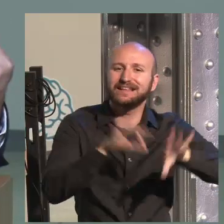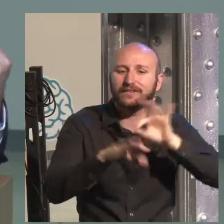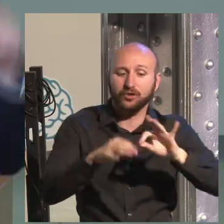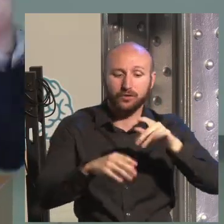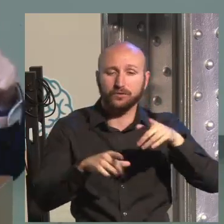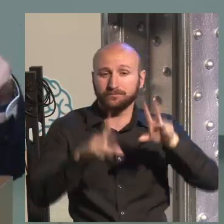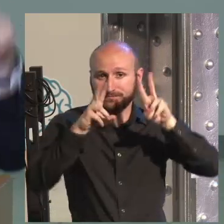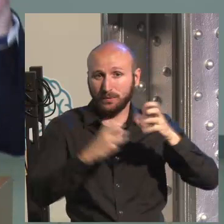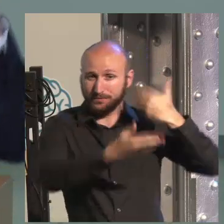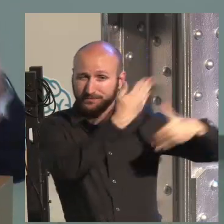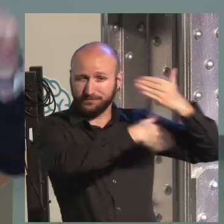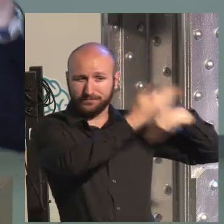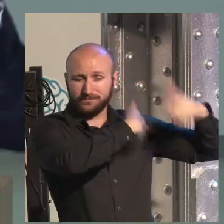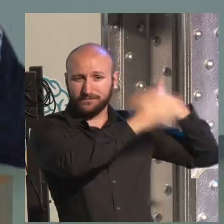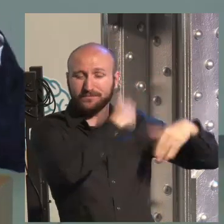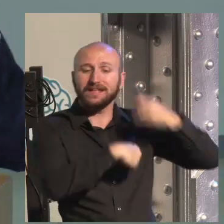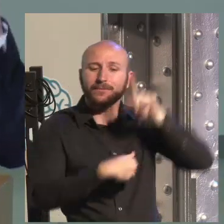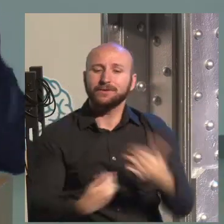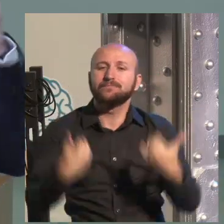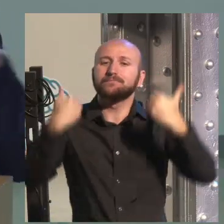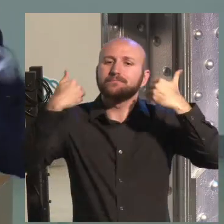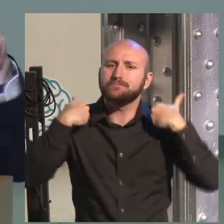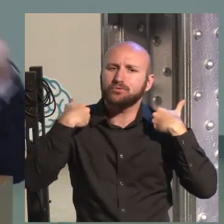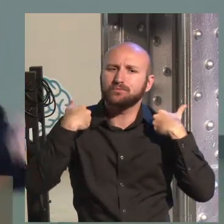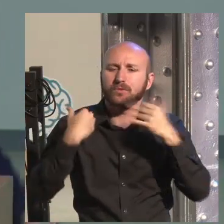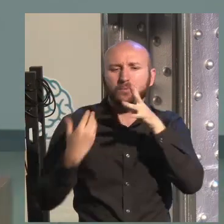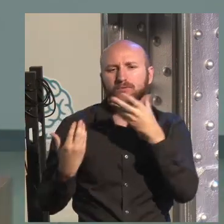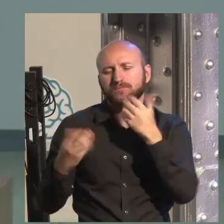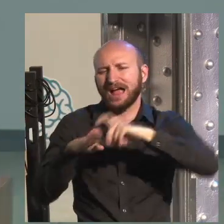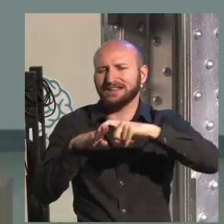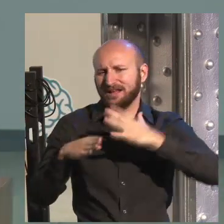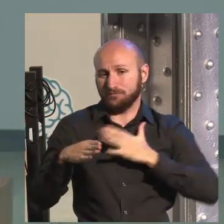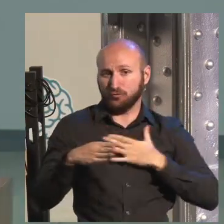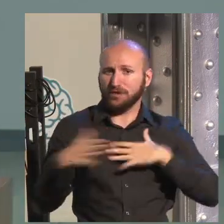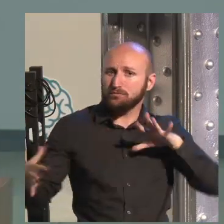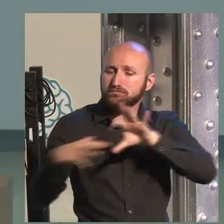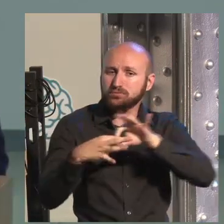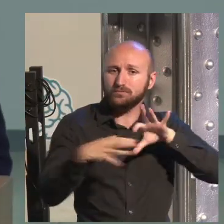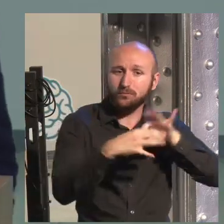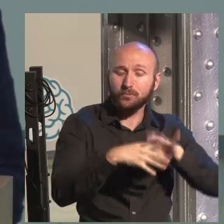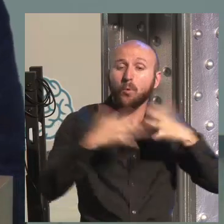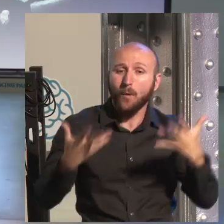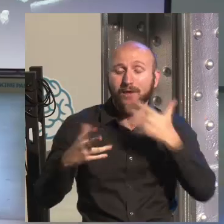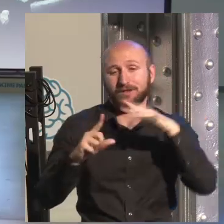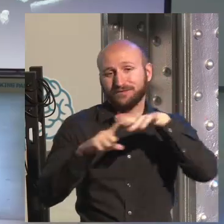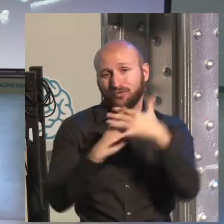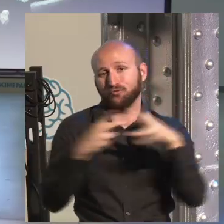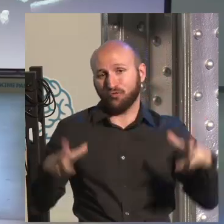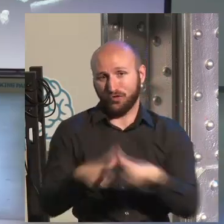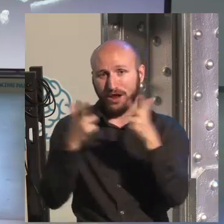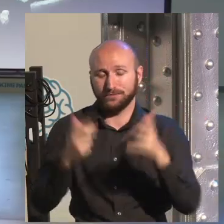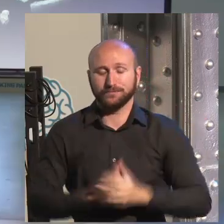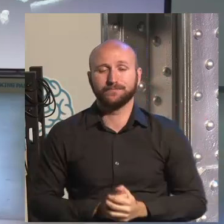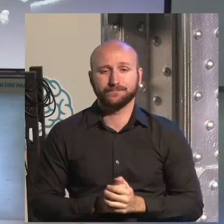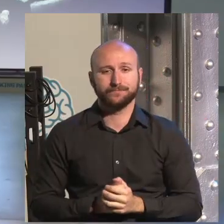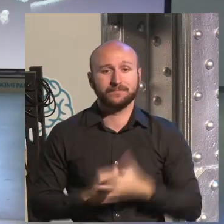nuestros antepasados y por lo tanto es responsable de muchas de nuestras características? El medio social. Es decir, que se pasa